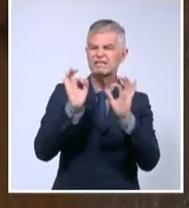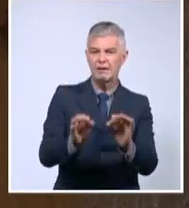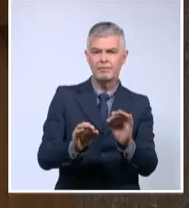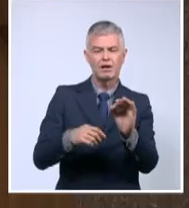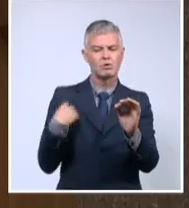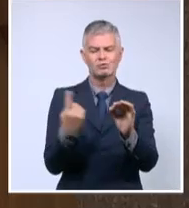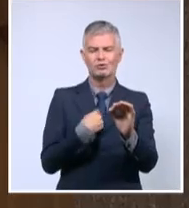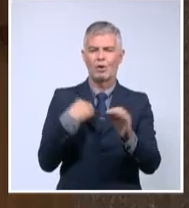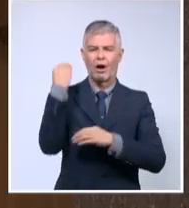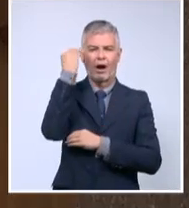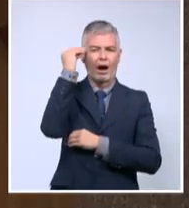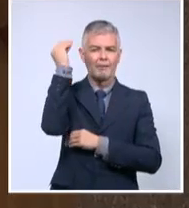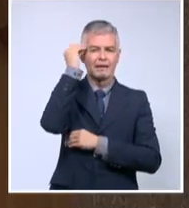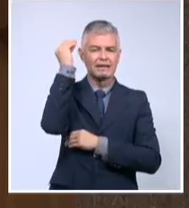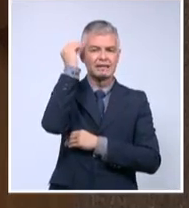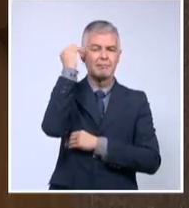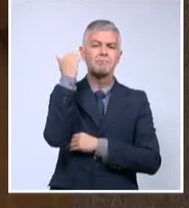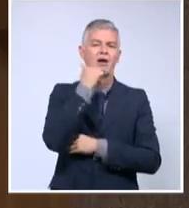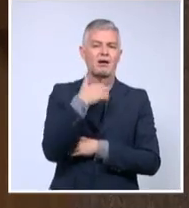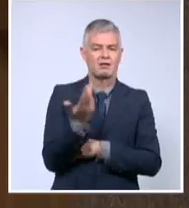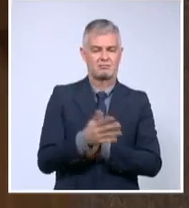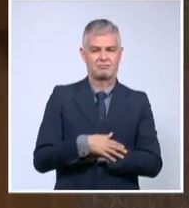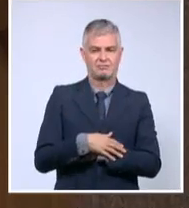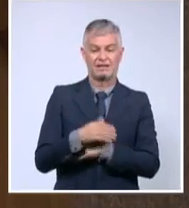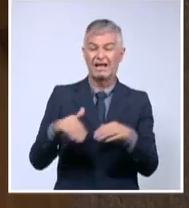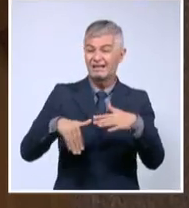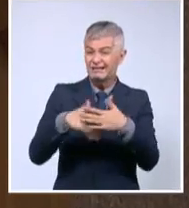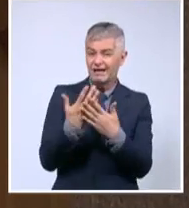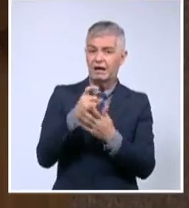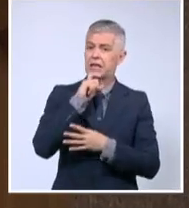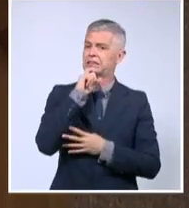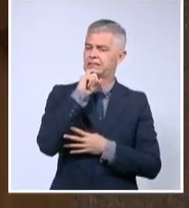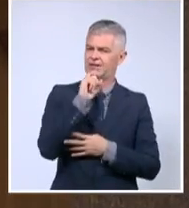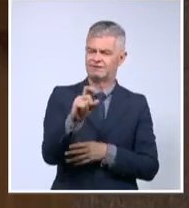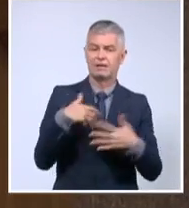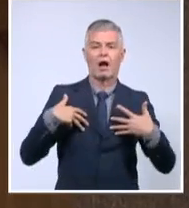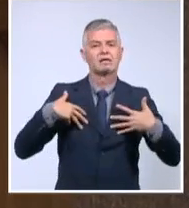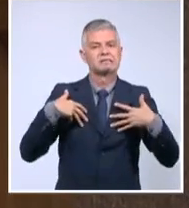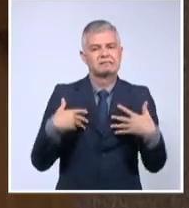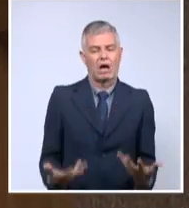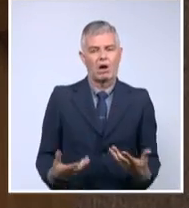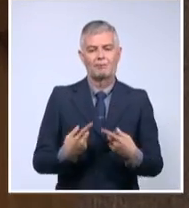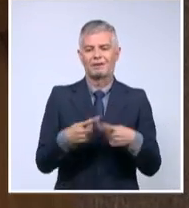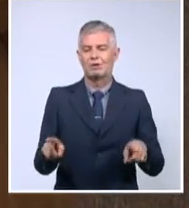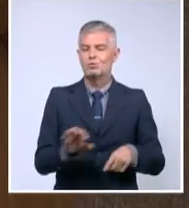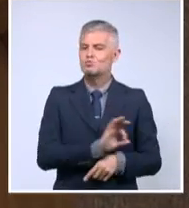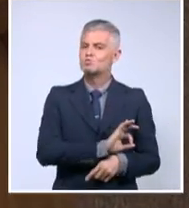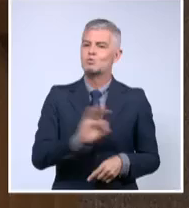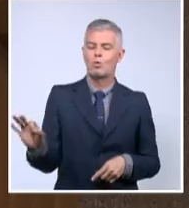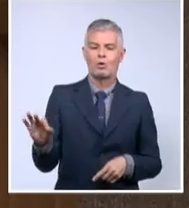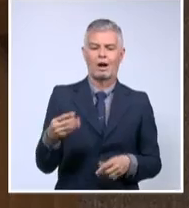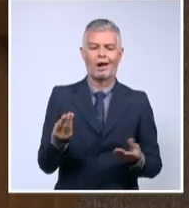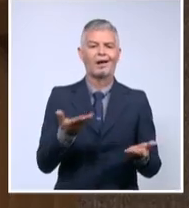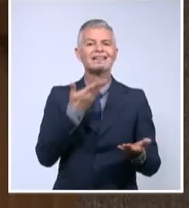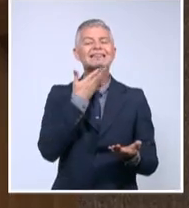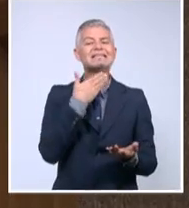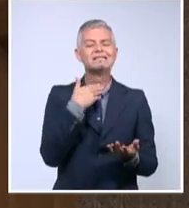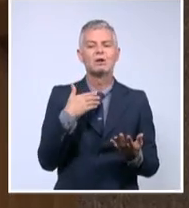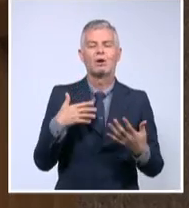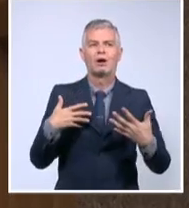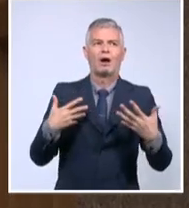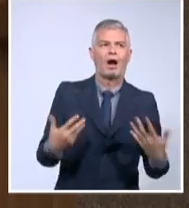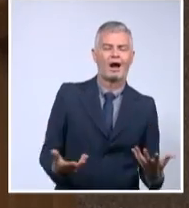y aprendizaje. Hubo jornadas tensas, agotadoras, pero jamás nos acompañó el desánimo,